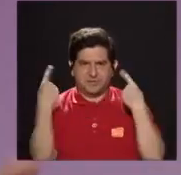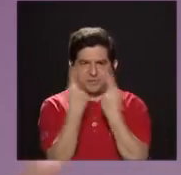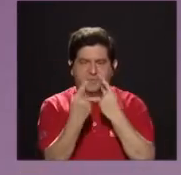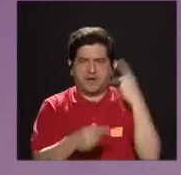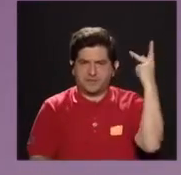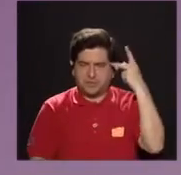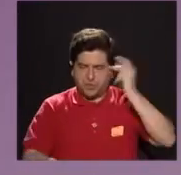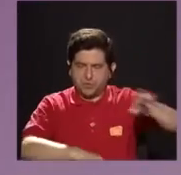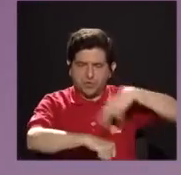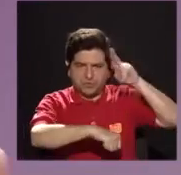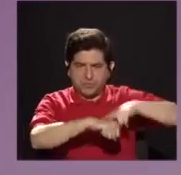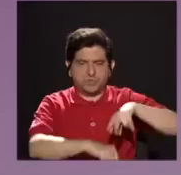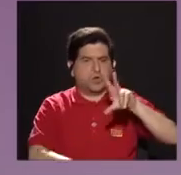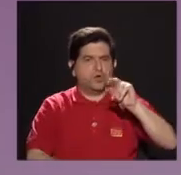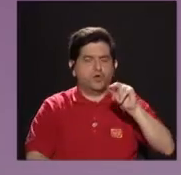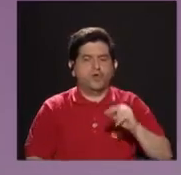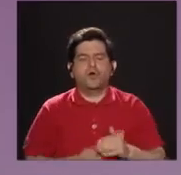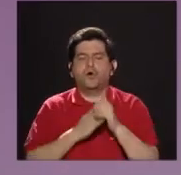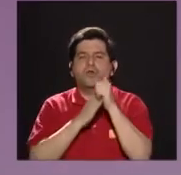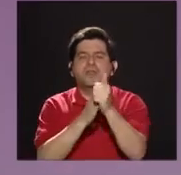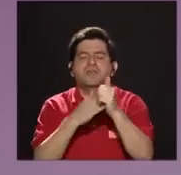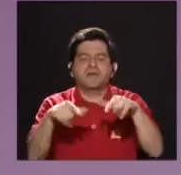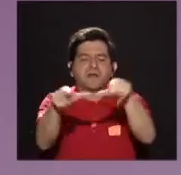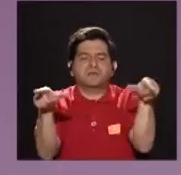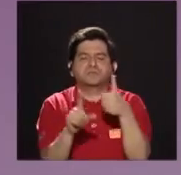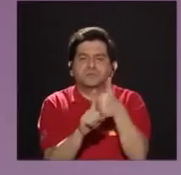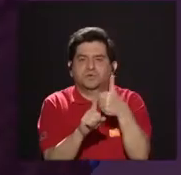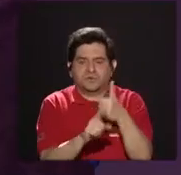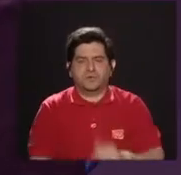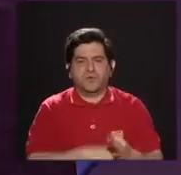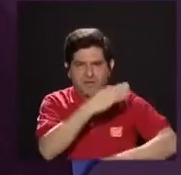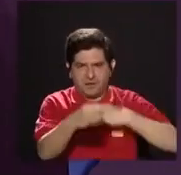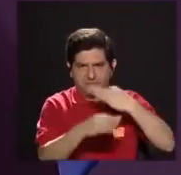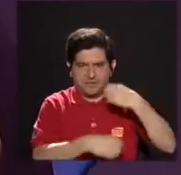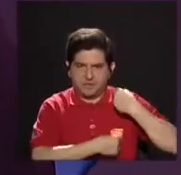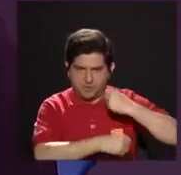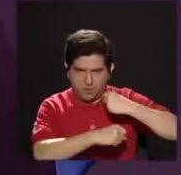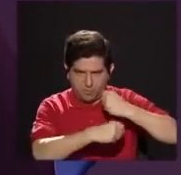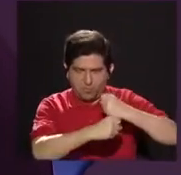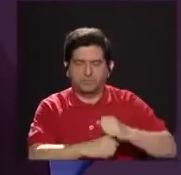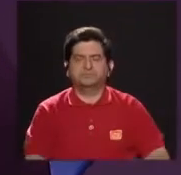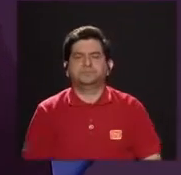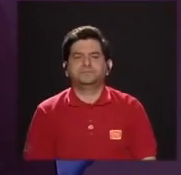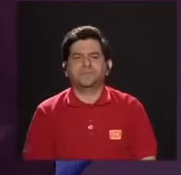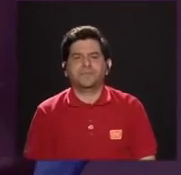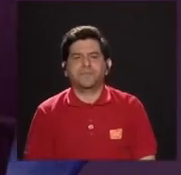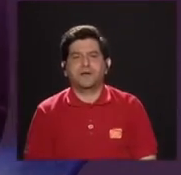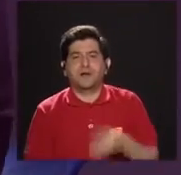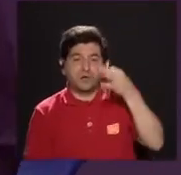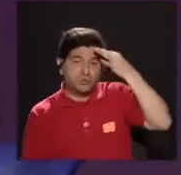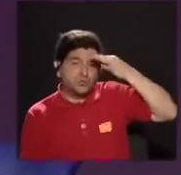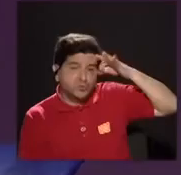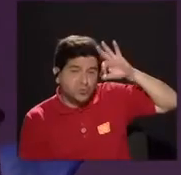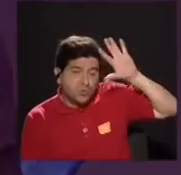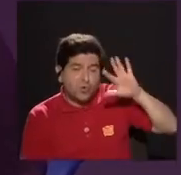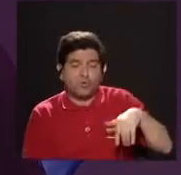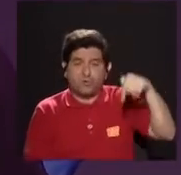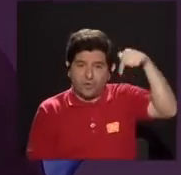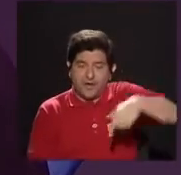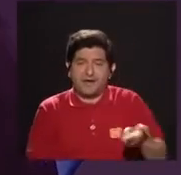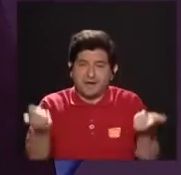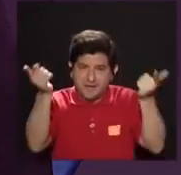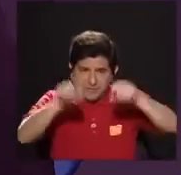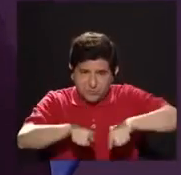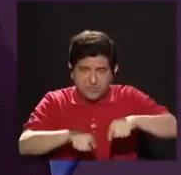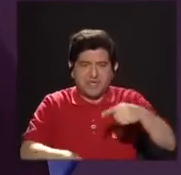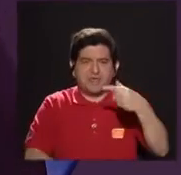nacionales, no con los partidos políticos o liderazgos locales, ¿verdad? Pero supongo que eso nos pasa acá, uh-huh, en